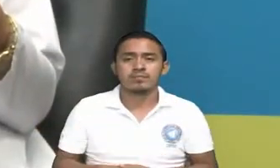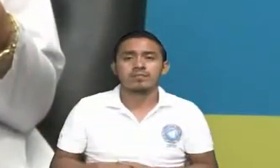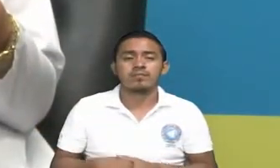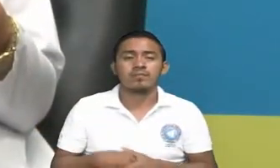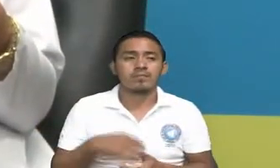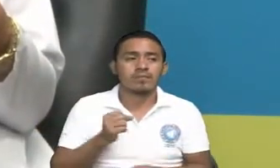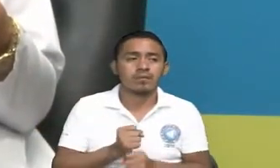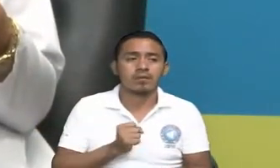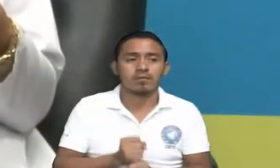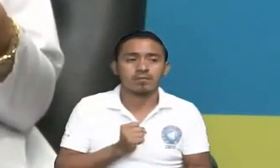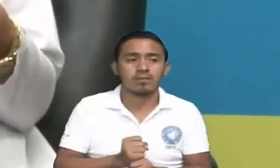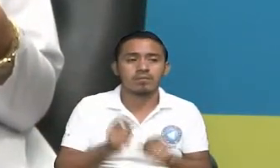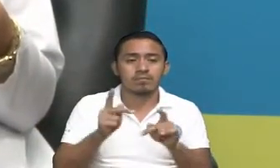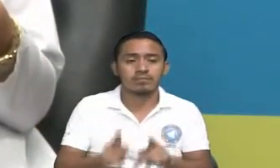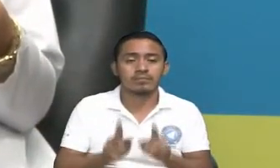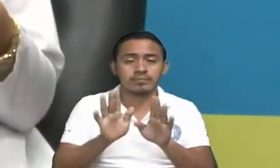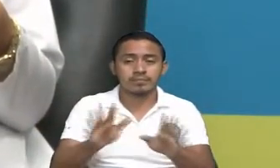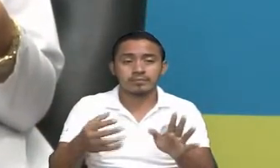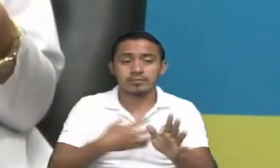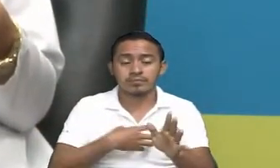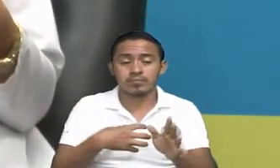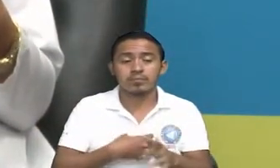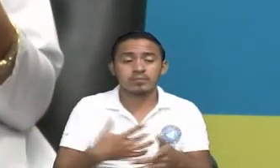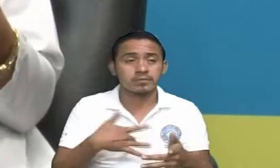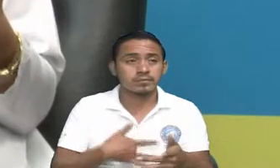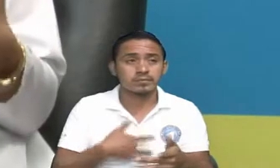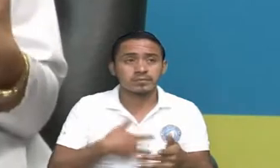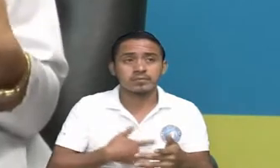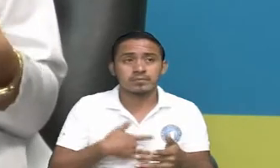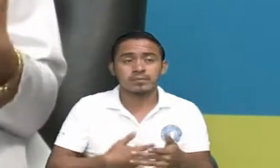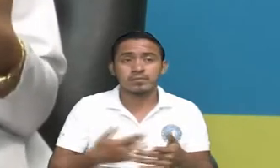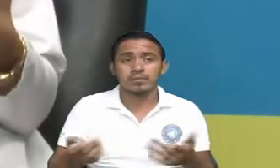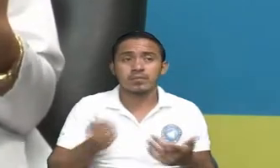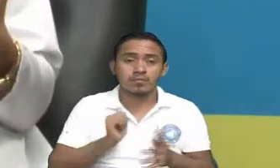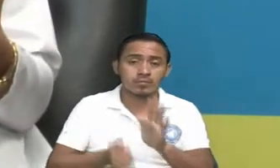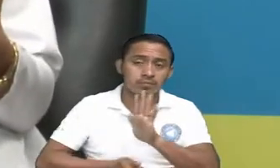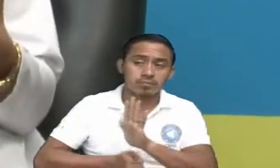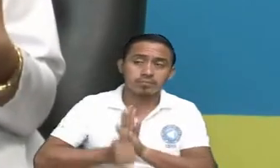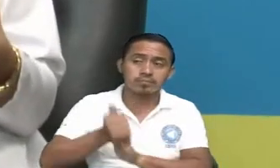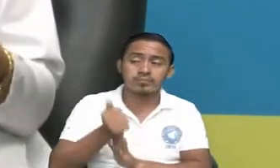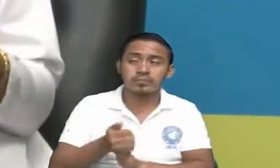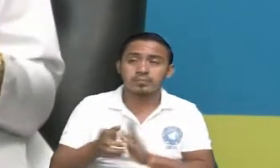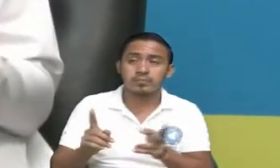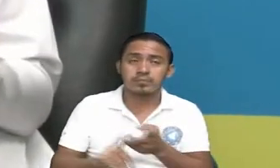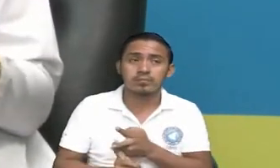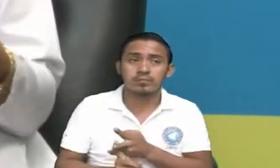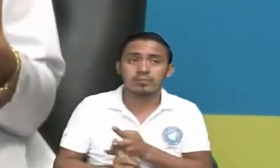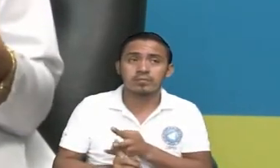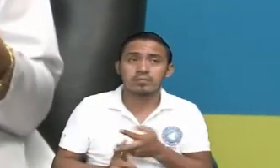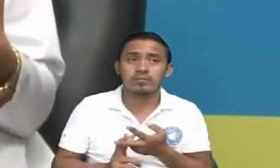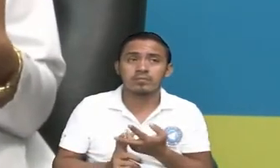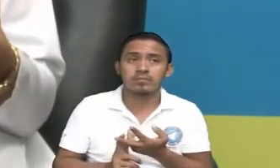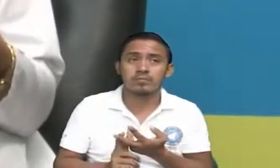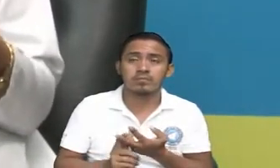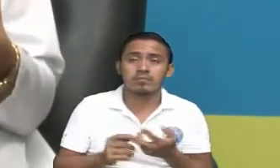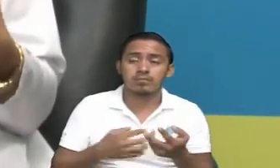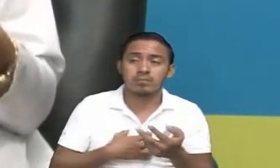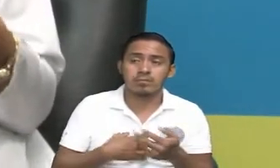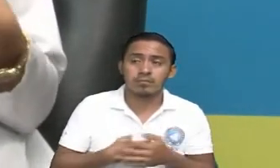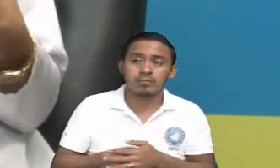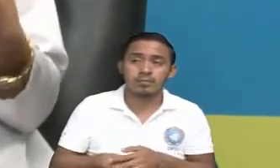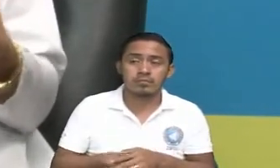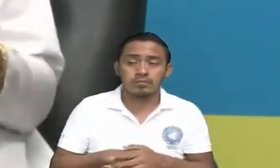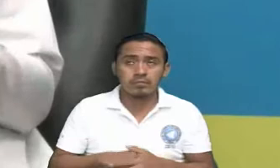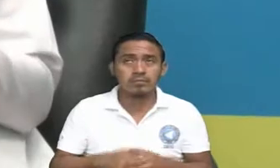personal de uno, ¿verdad? Es necesario, el tema de la autoestima, si hay situaciones que hay que superar de la infancia, de la niñez,